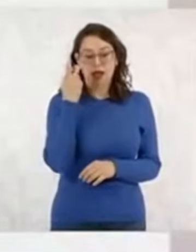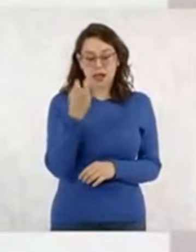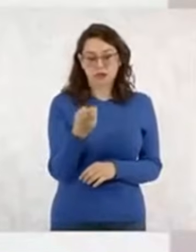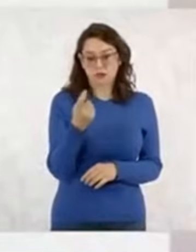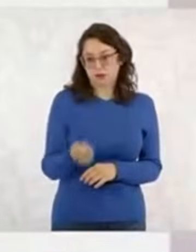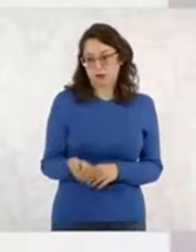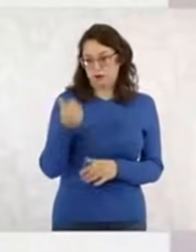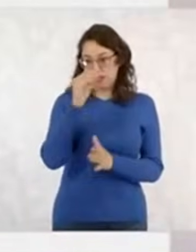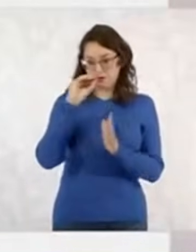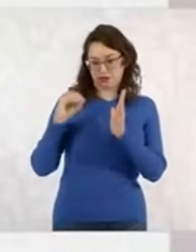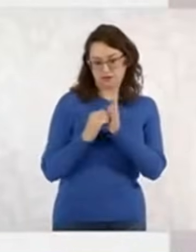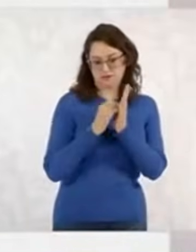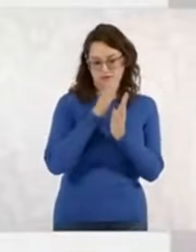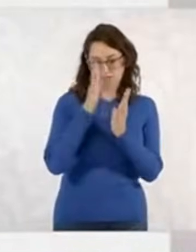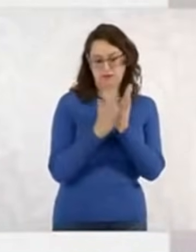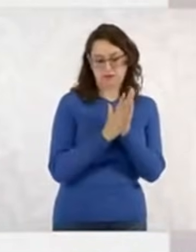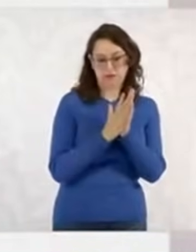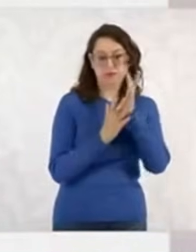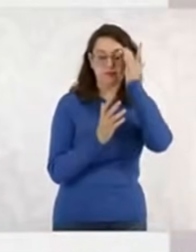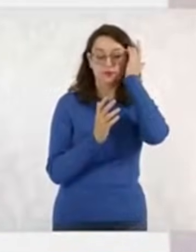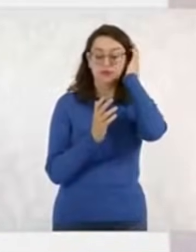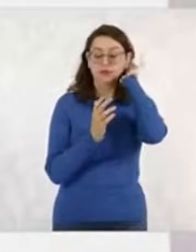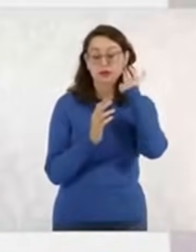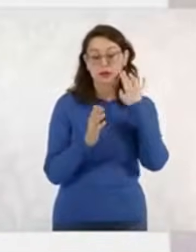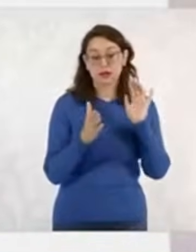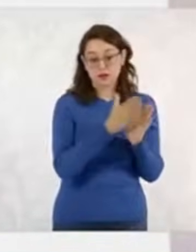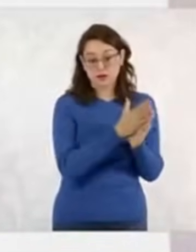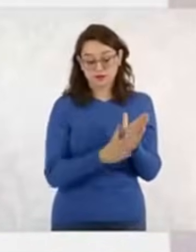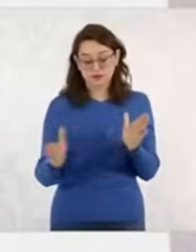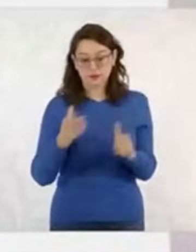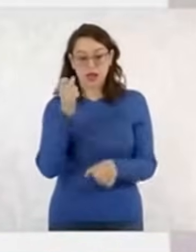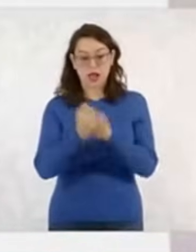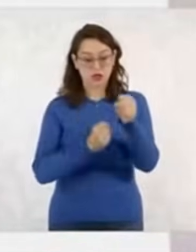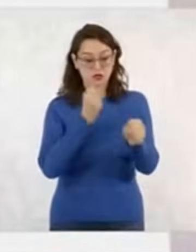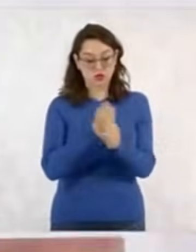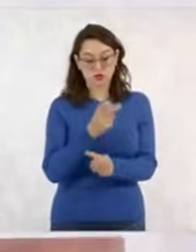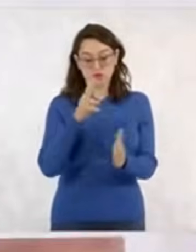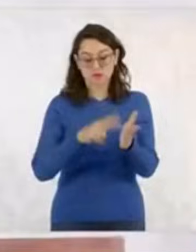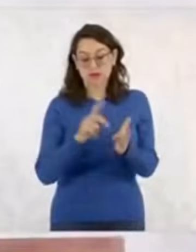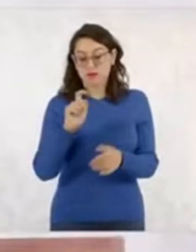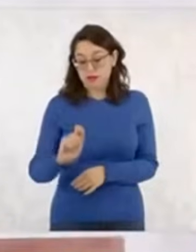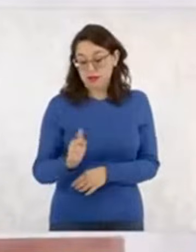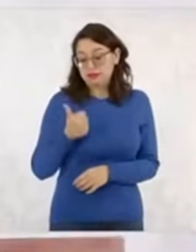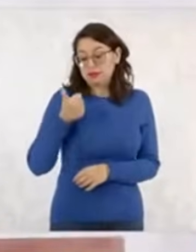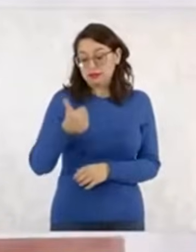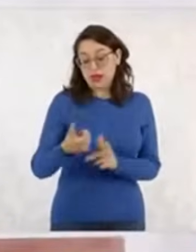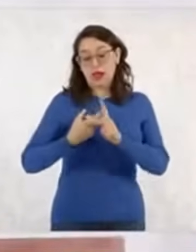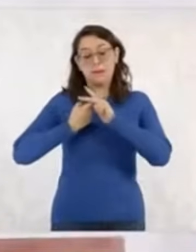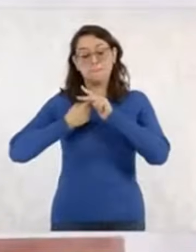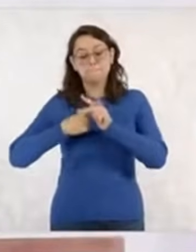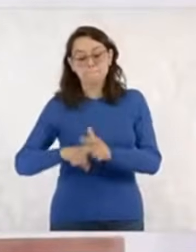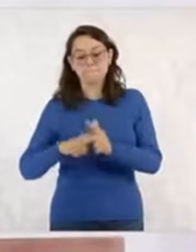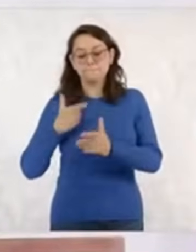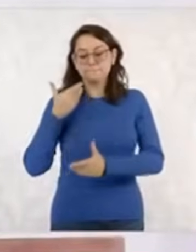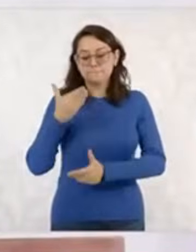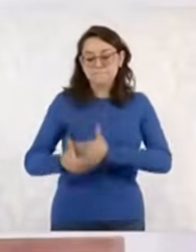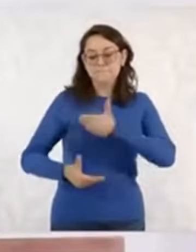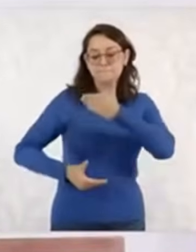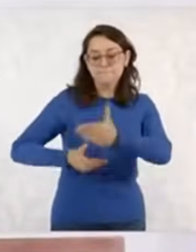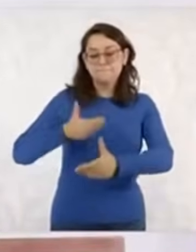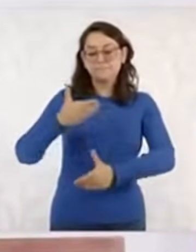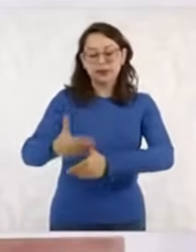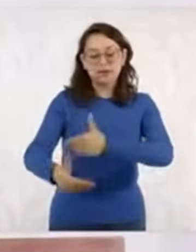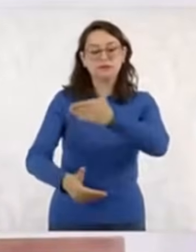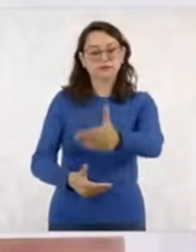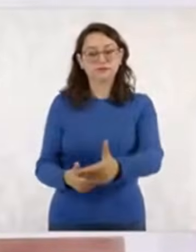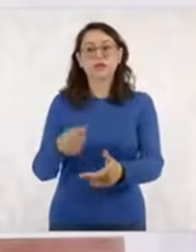constitucional, desde su presentación y durante el transcurso del año 2026, esta propuesta de cambio tendrá que ser analizada